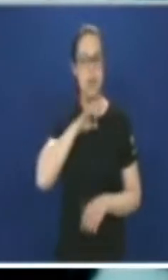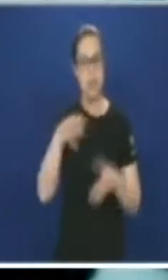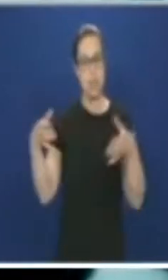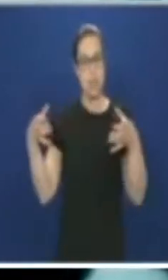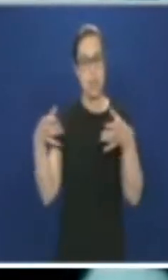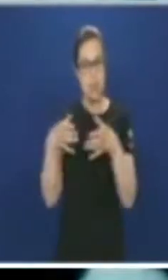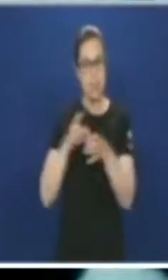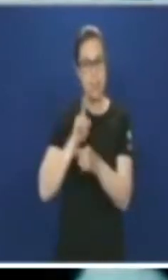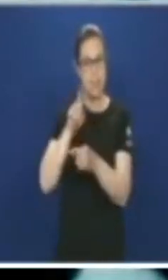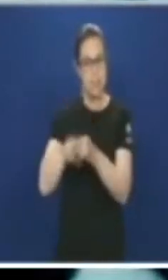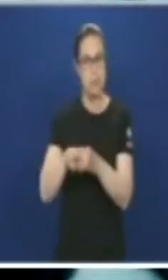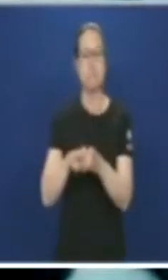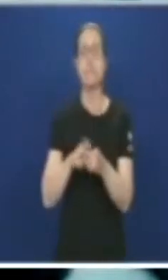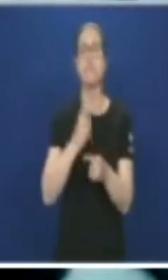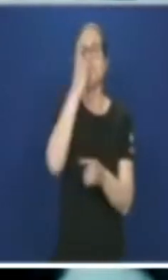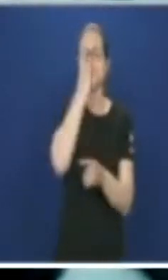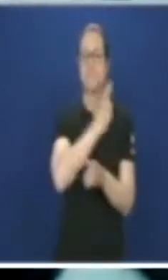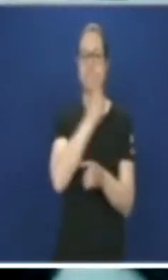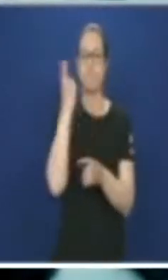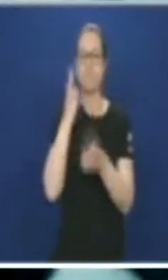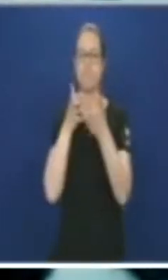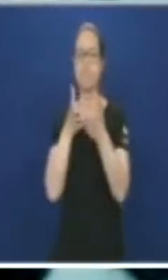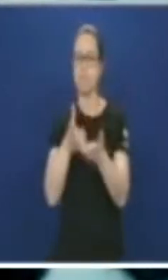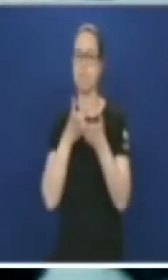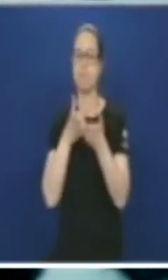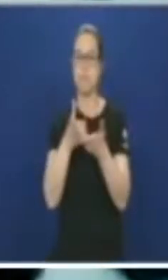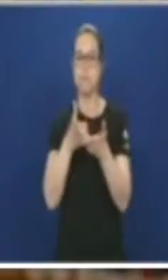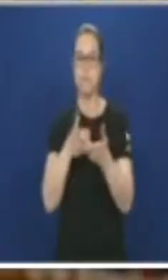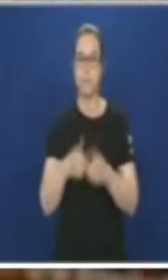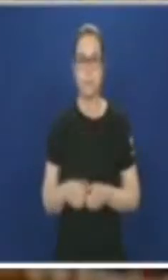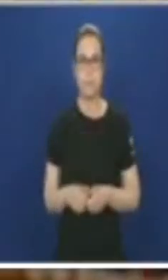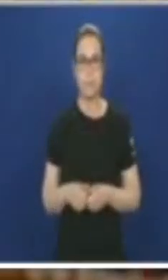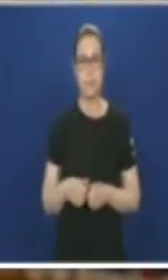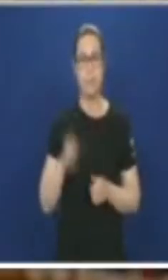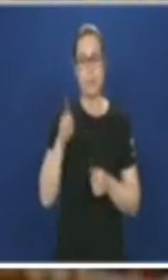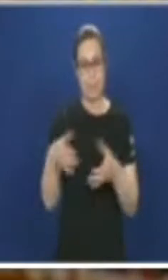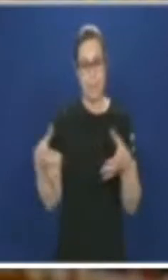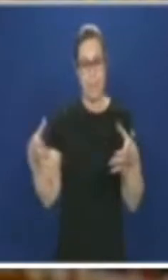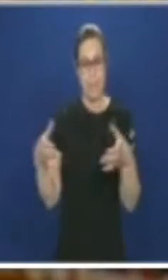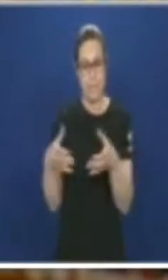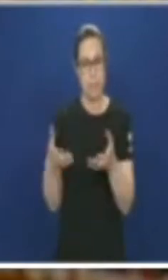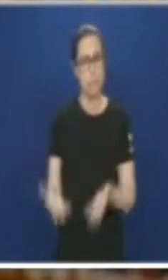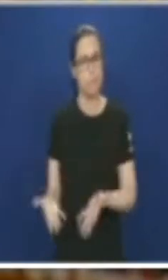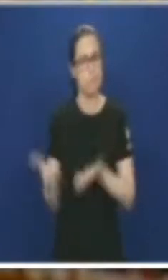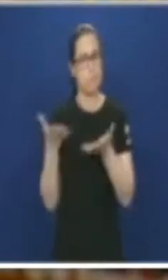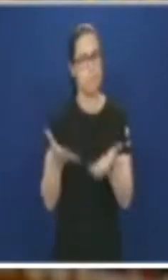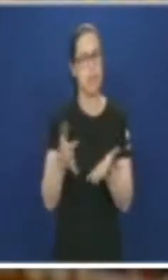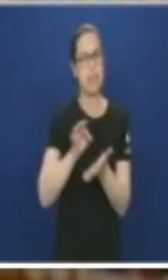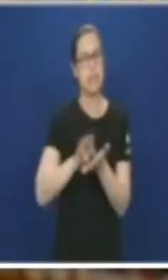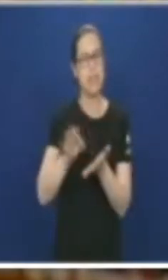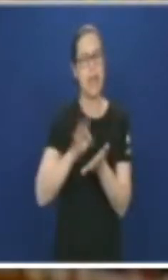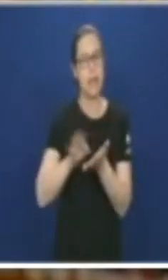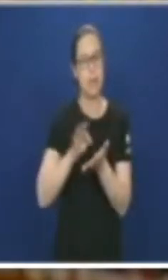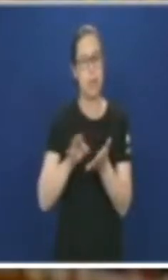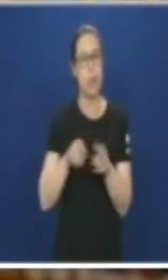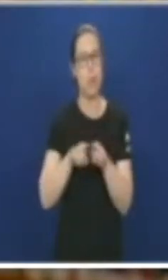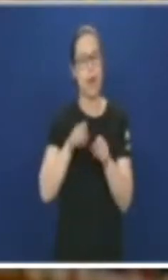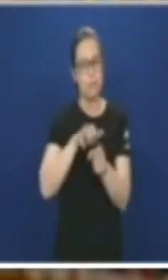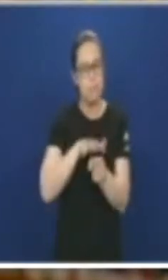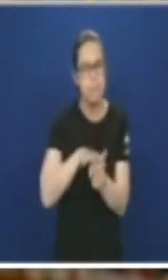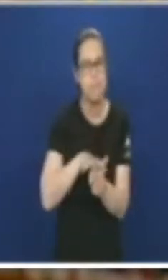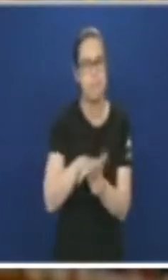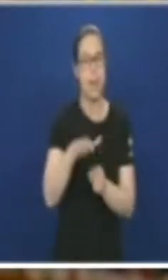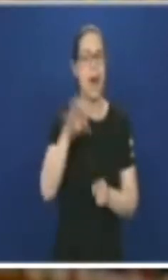esa causa e comprométense con poñer esos servizos justamente de crear cultura